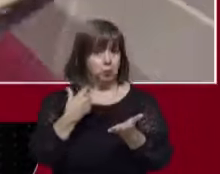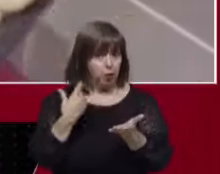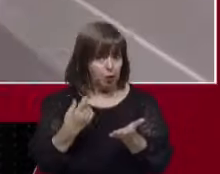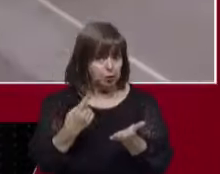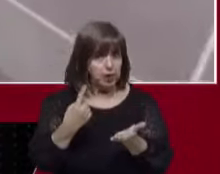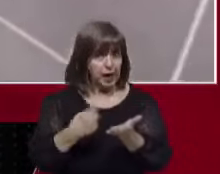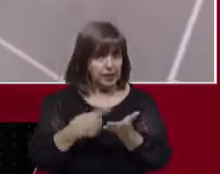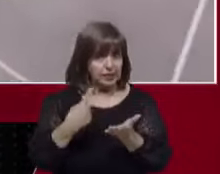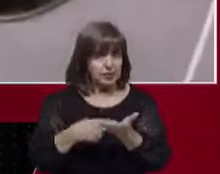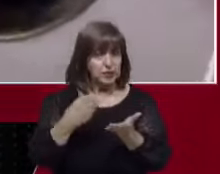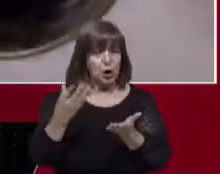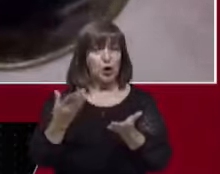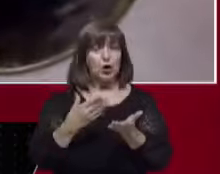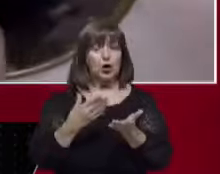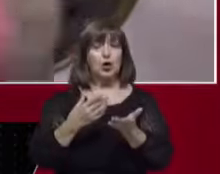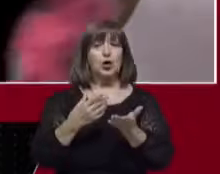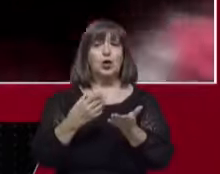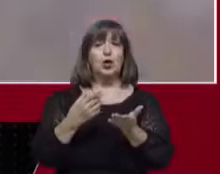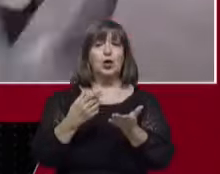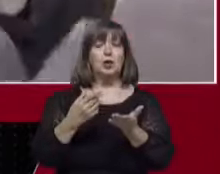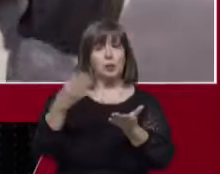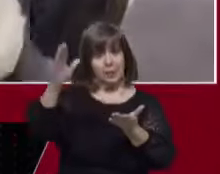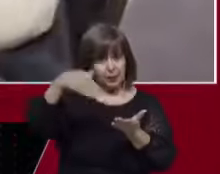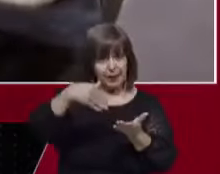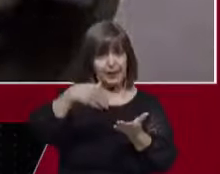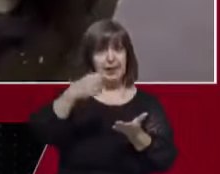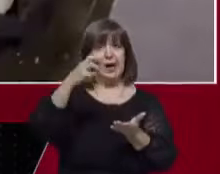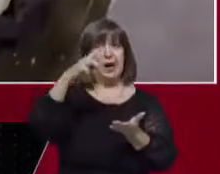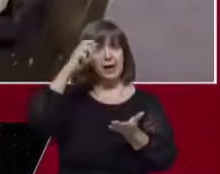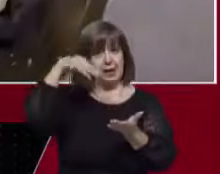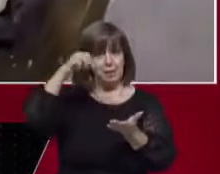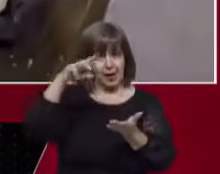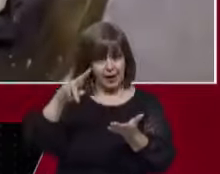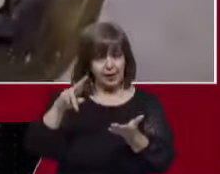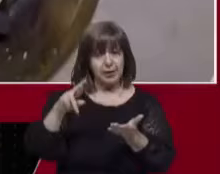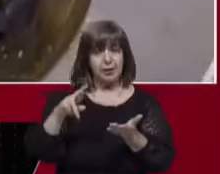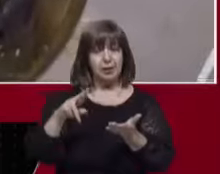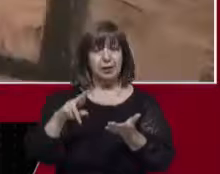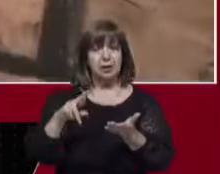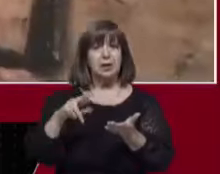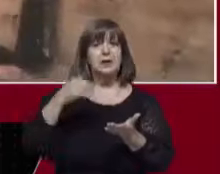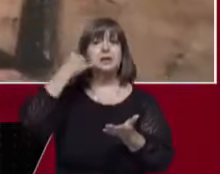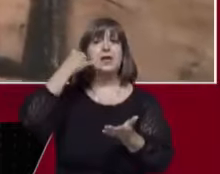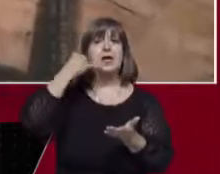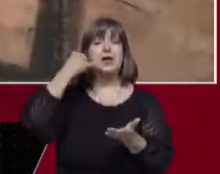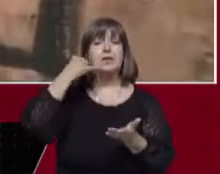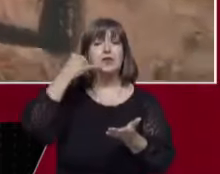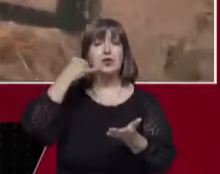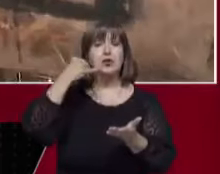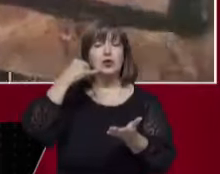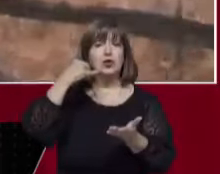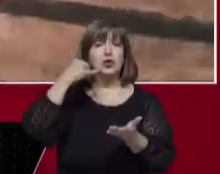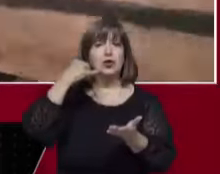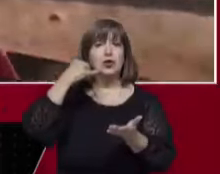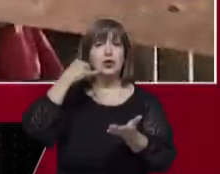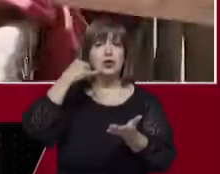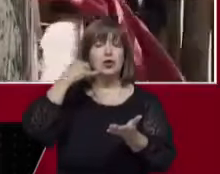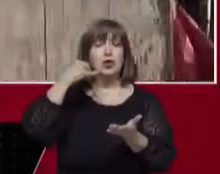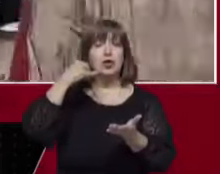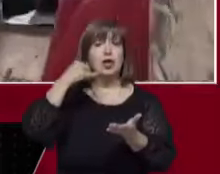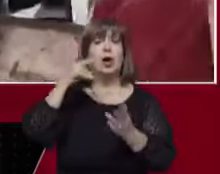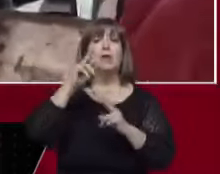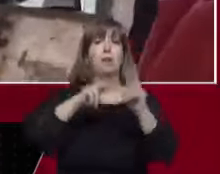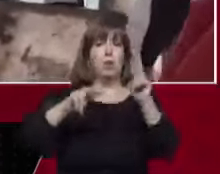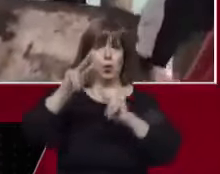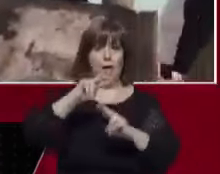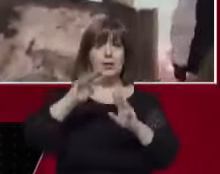estaba puesto en... Recordame el número que estamos... El número, ¿te acordás del número fijo que estamos dando? No, no, no. Bueno, si no se los debo para la noche. Dale, lo pero